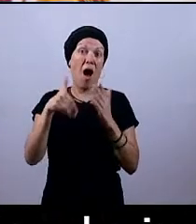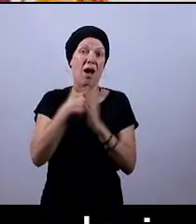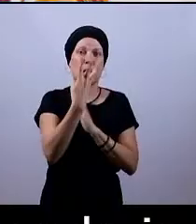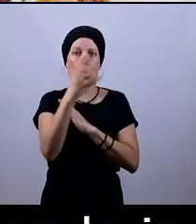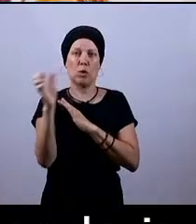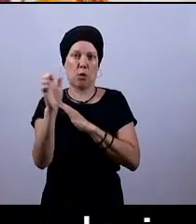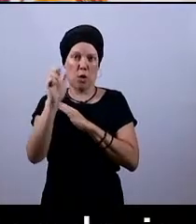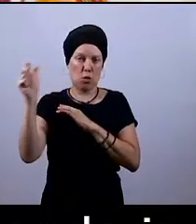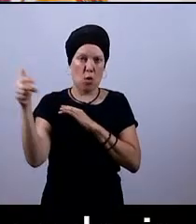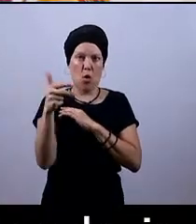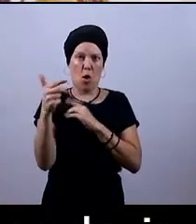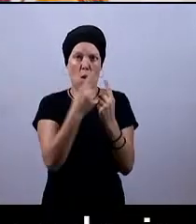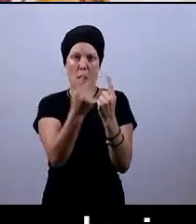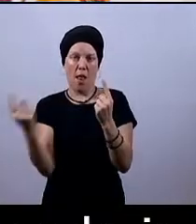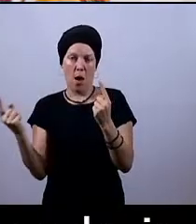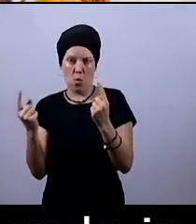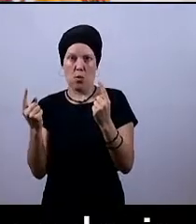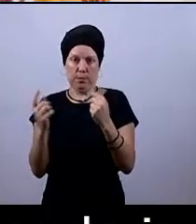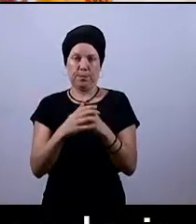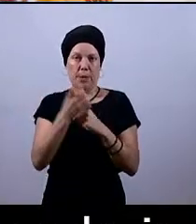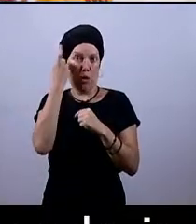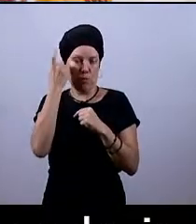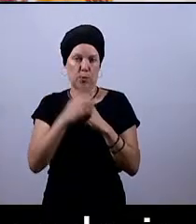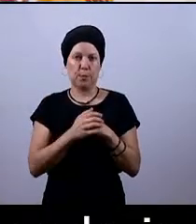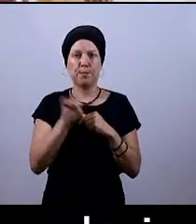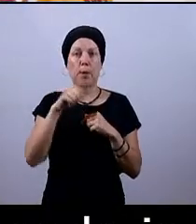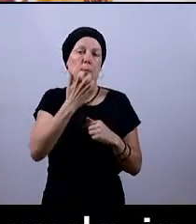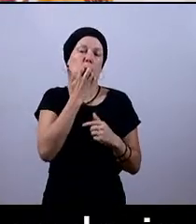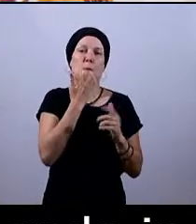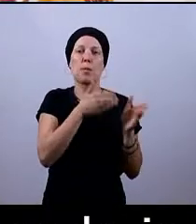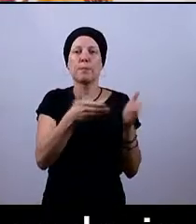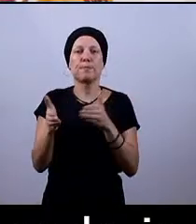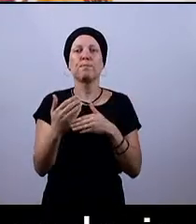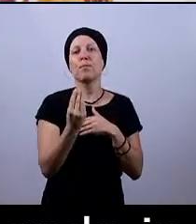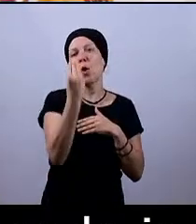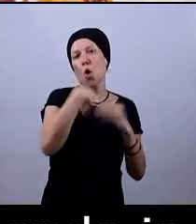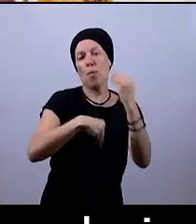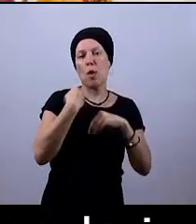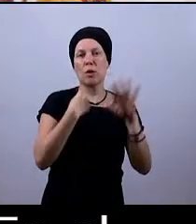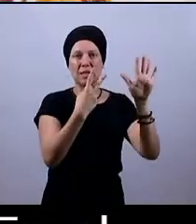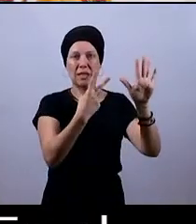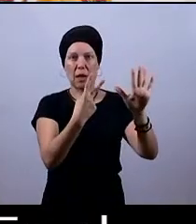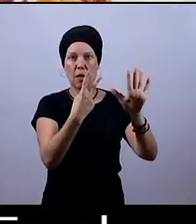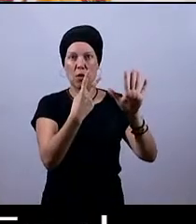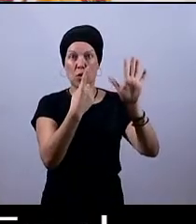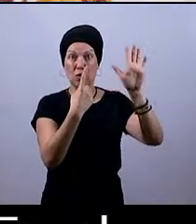alumno y curso. En el caso del comedor, ¿cuál es la cuantía?